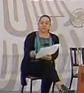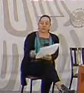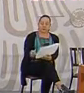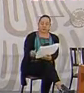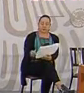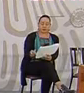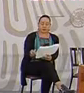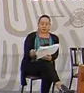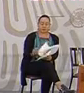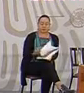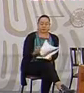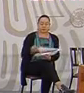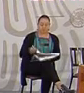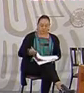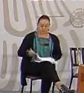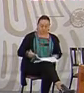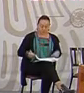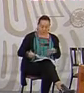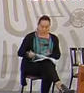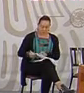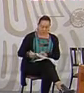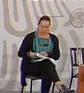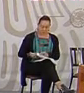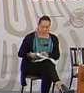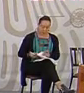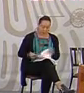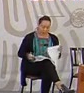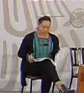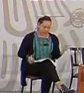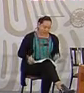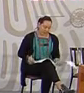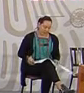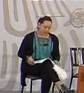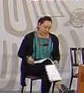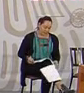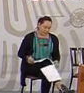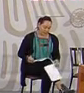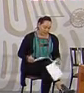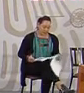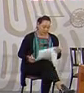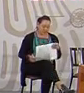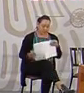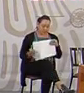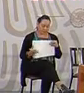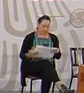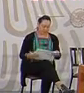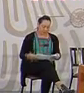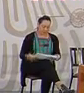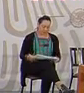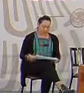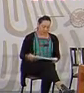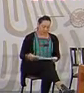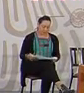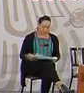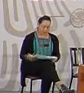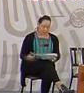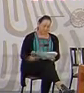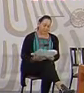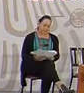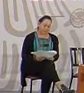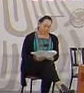harán. Específicamente, si avanzamos, también comentarles que las estancias en los infantiles en municipios indígenas son muy